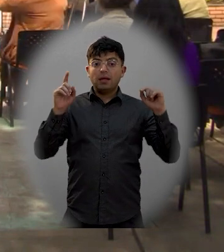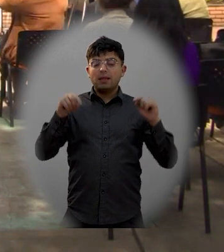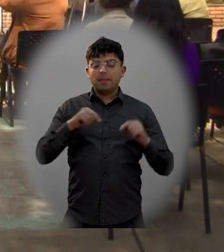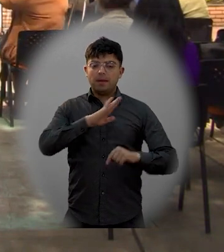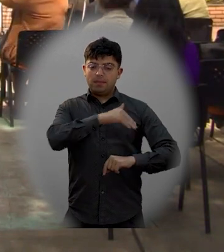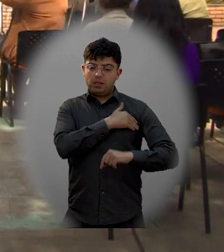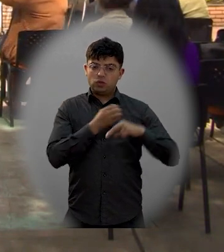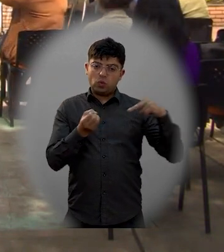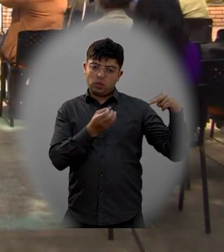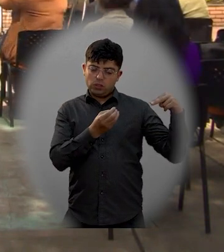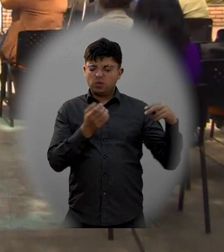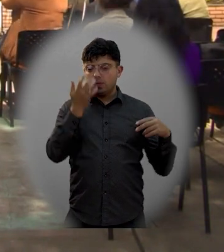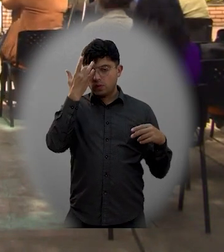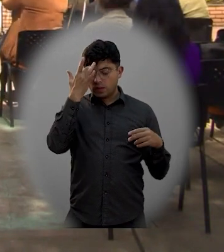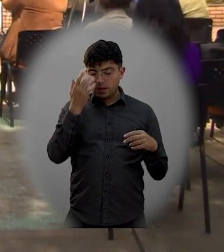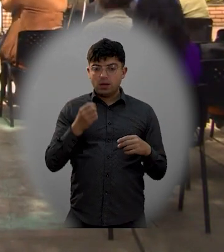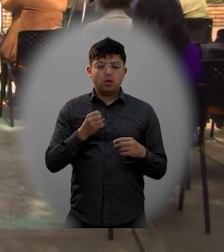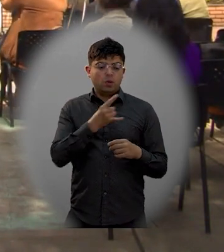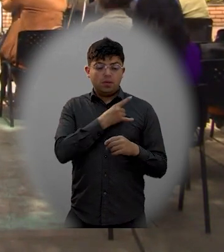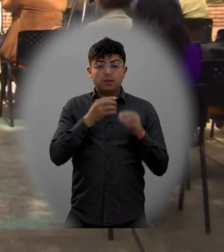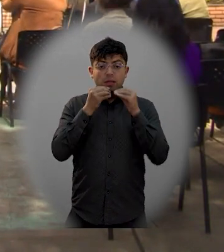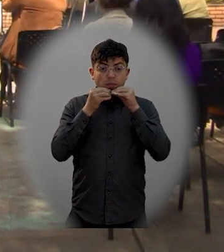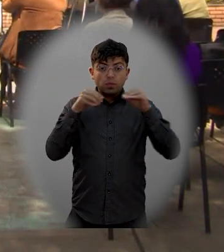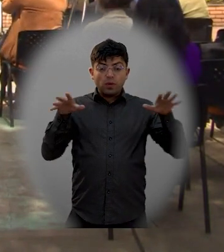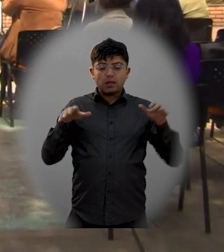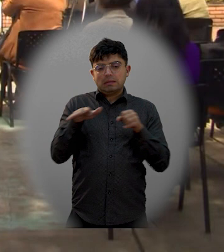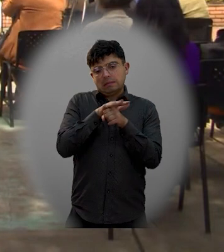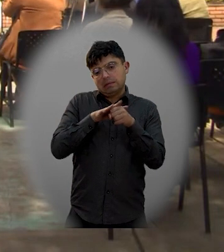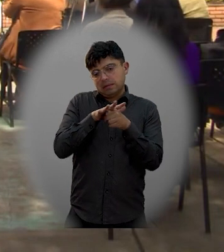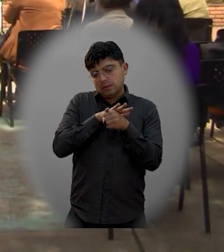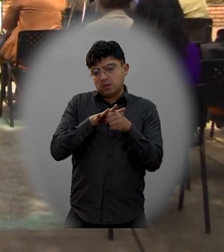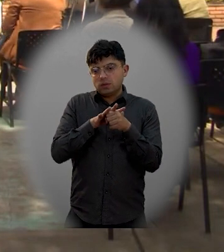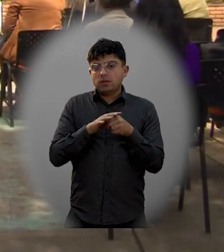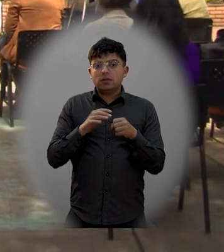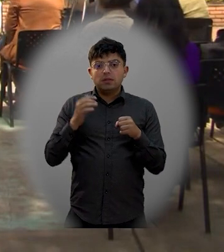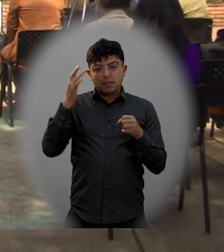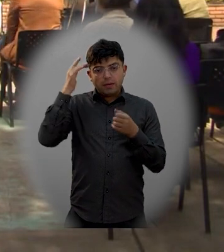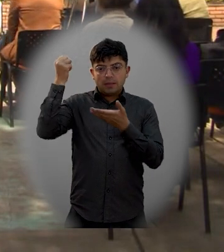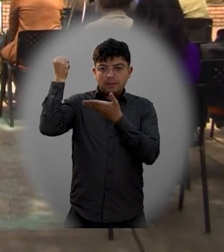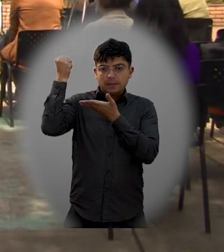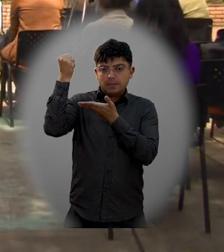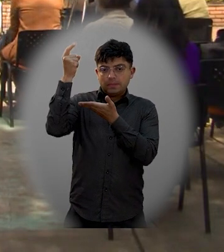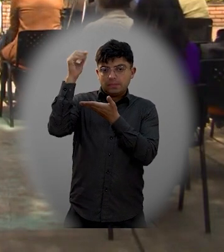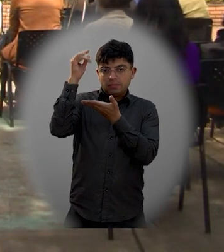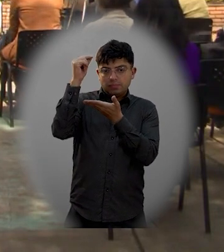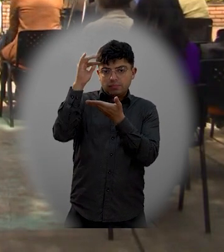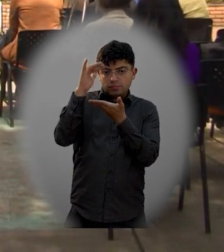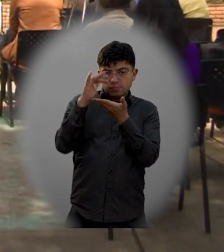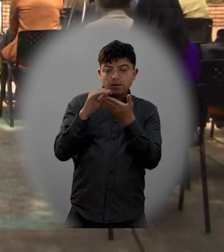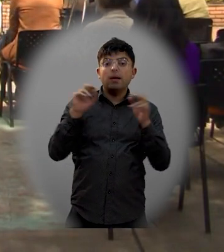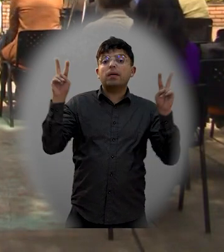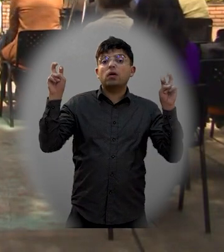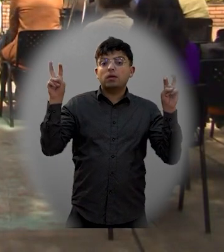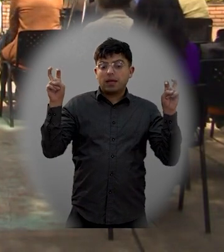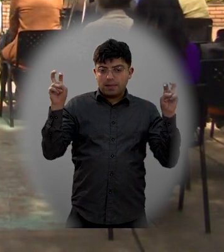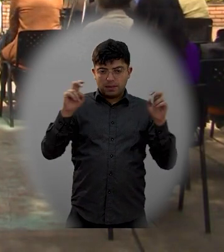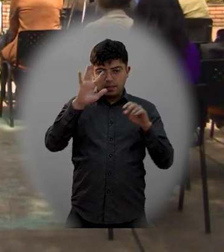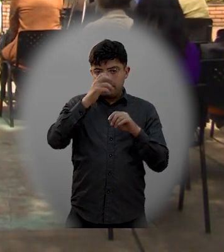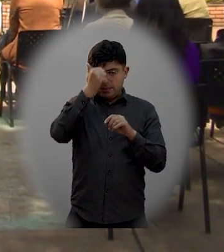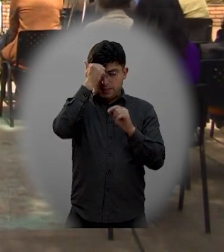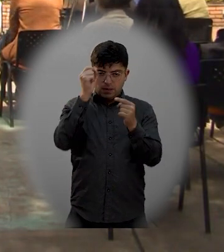Educación, porque las universidades públicas estamos en una condición, pues además de desfinanciación, pero pues que este es un tema